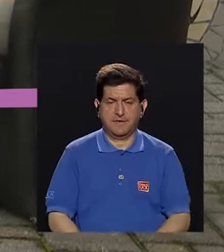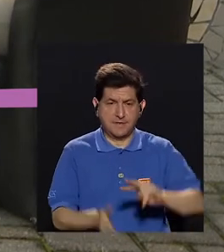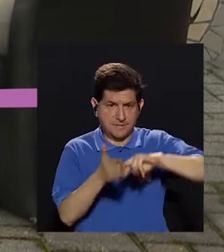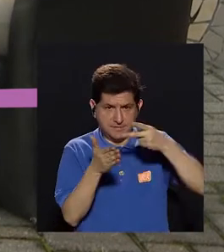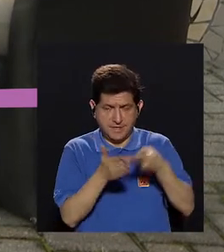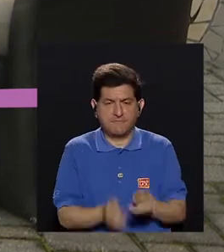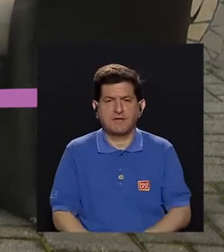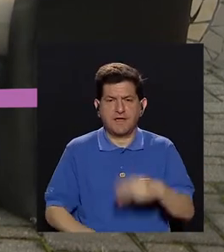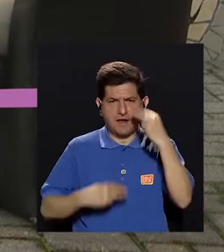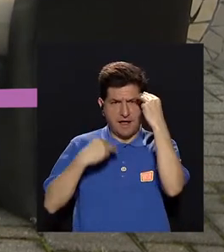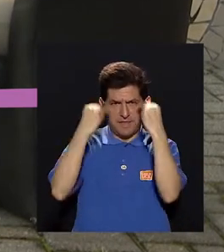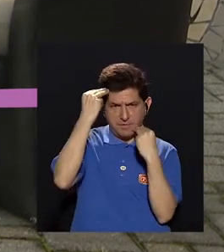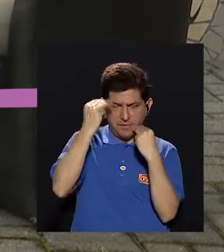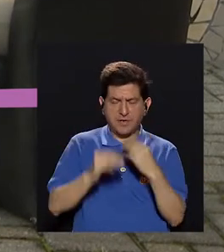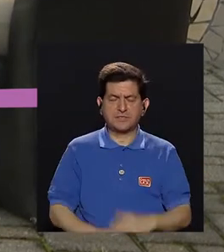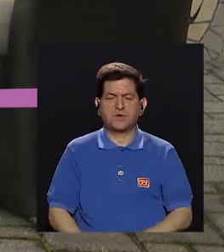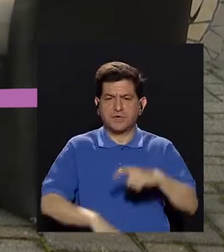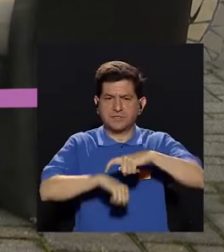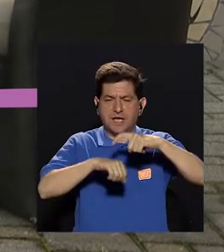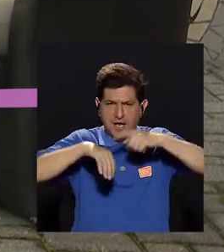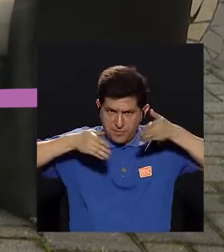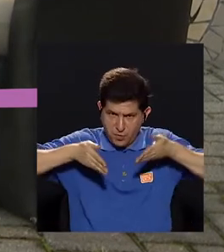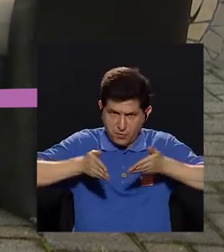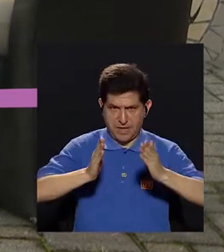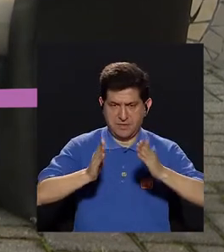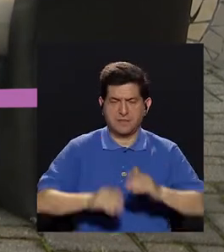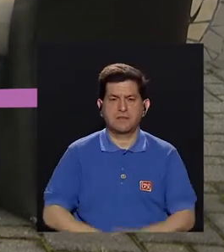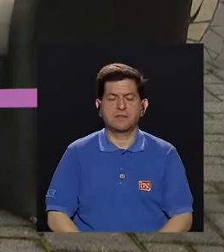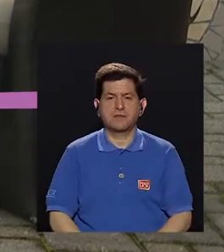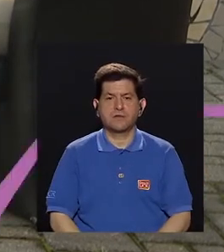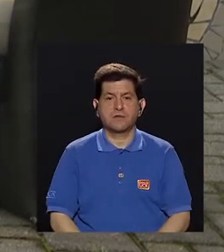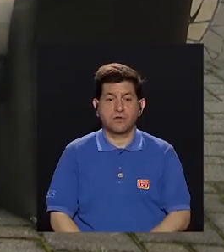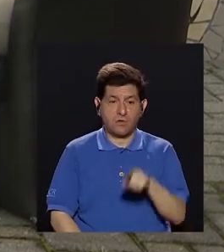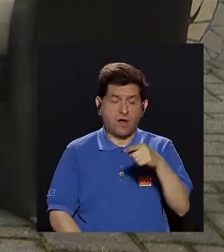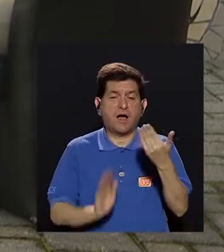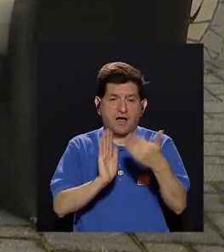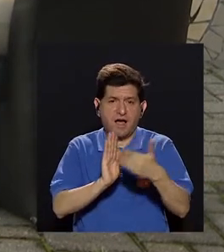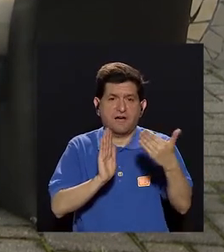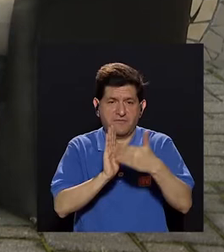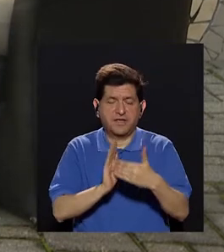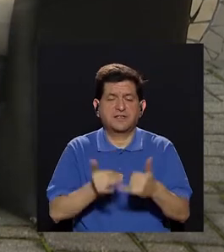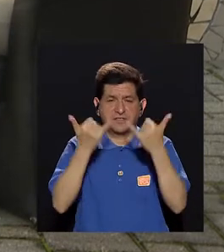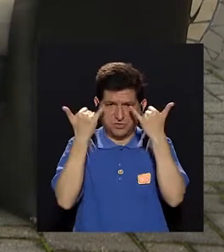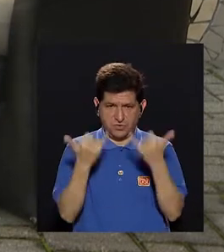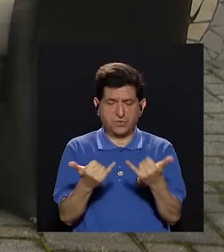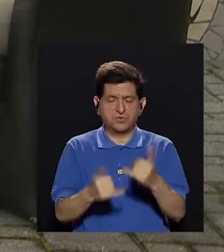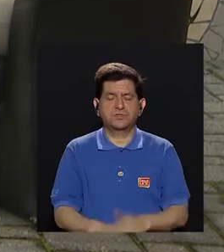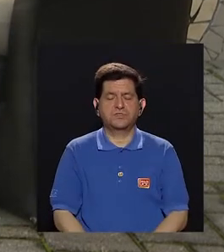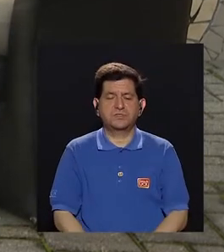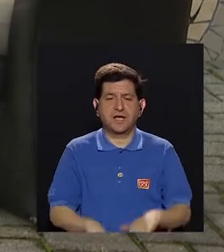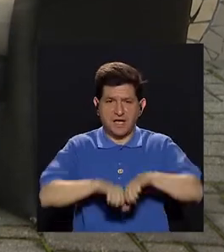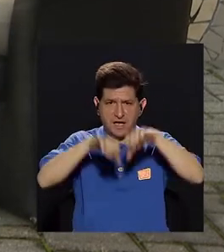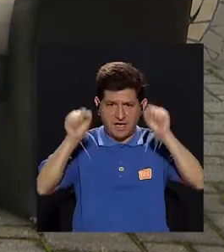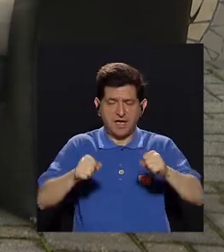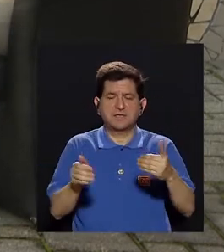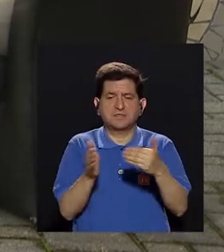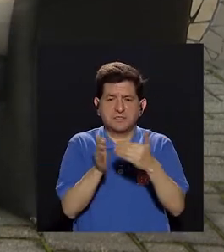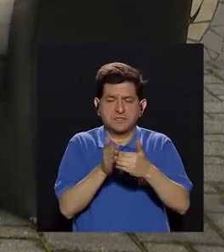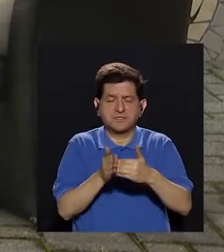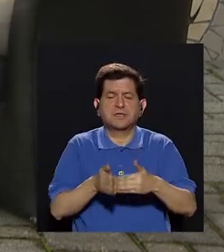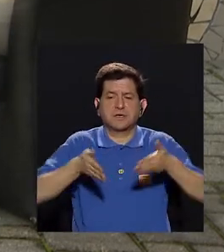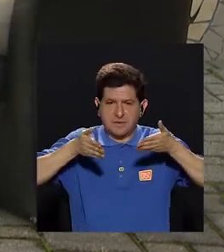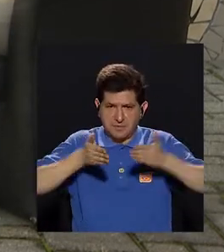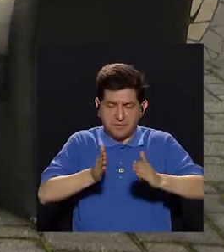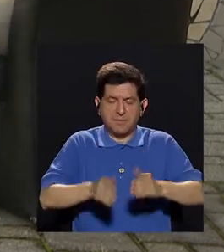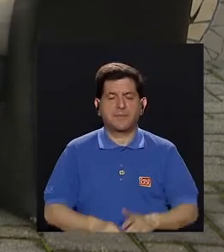que son malformaciones congénitas, que son problemas en el aparato reproductor con los que uno nace, ¿okay? Que usualmente se empiezan